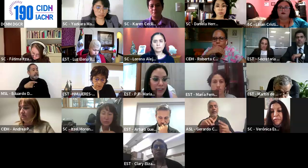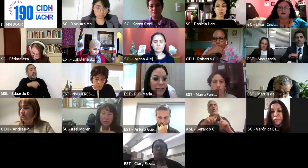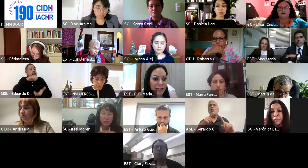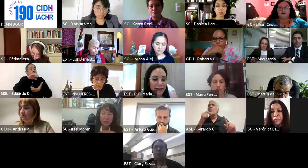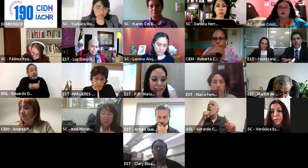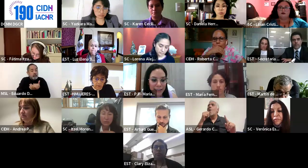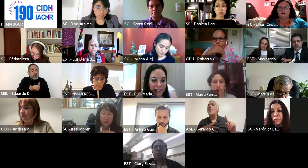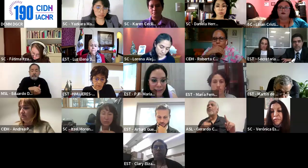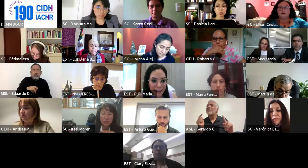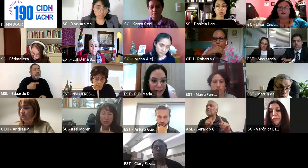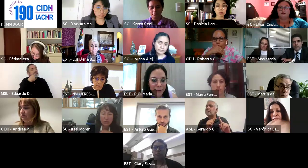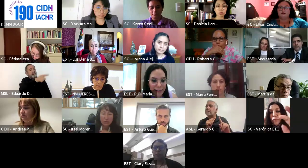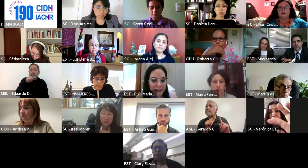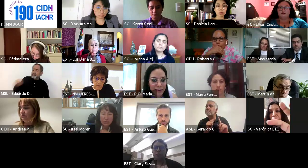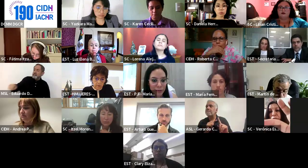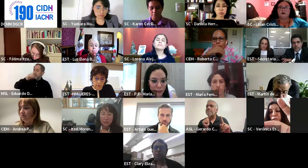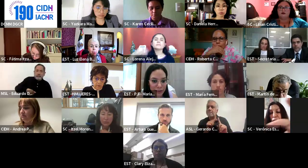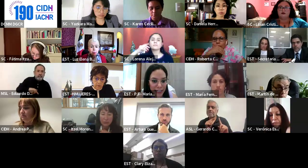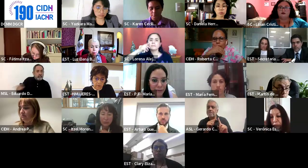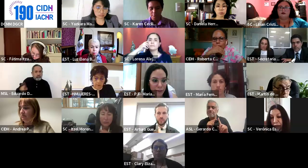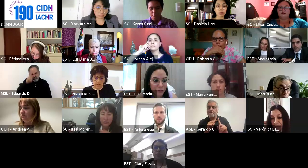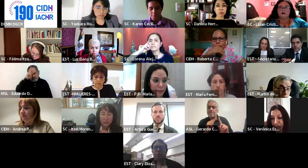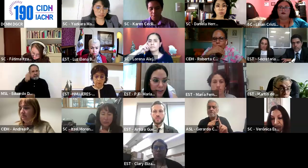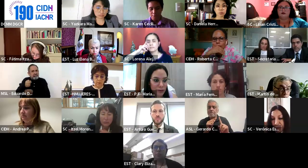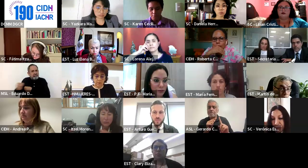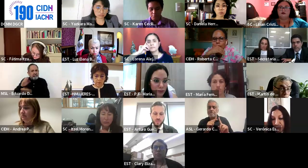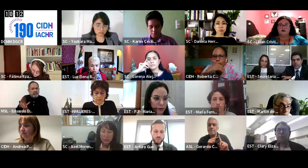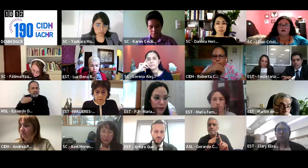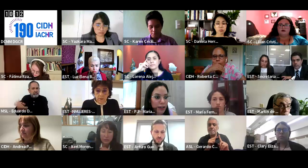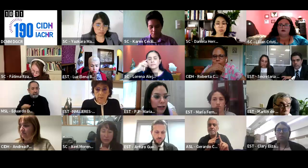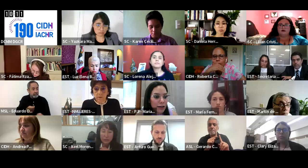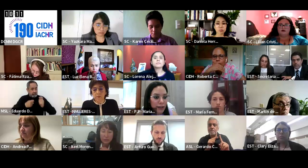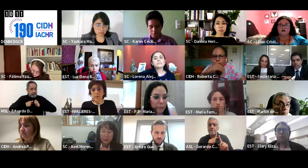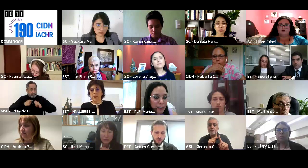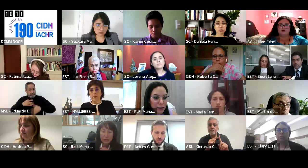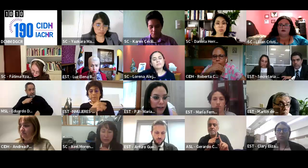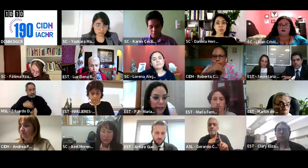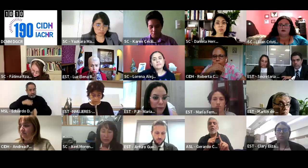esposo, quien ejercía violencia en su contra y fue nombrado su tutor,